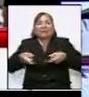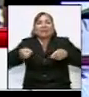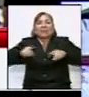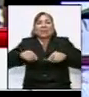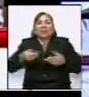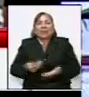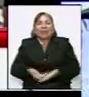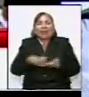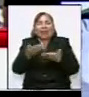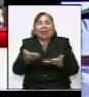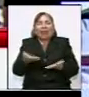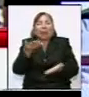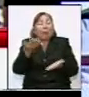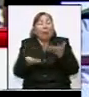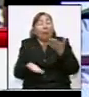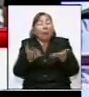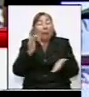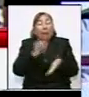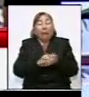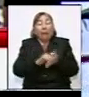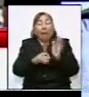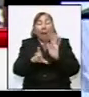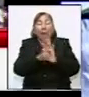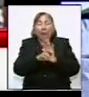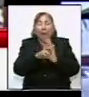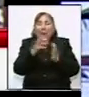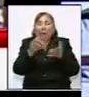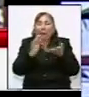los casos salvo relación de edad u otra causa justificada